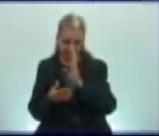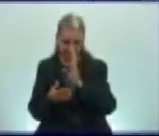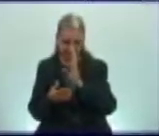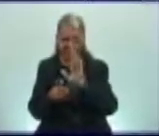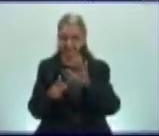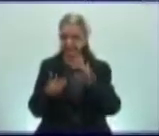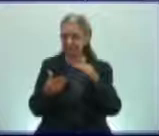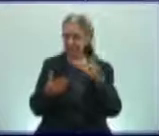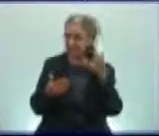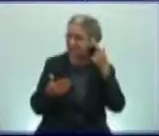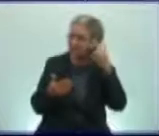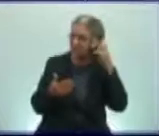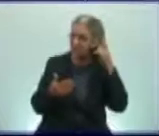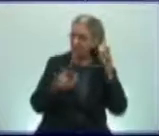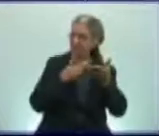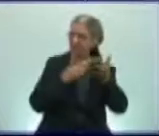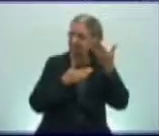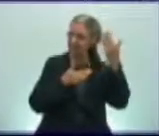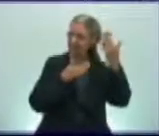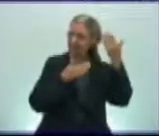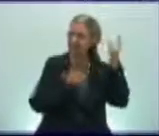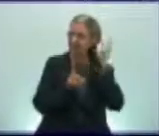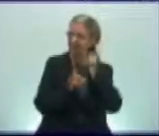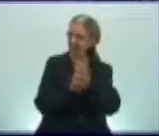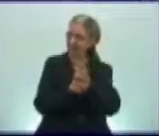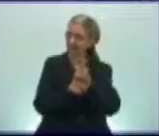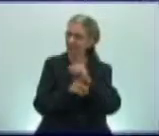que al inicio del encuentro recordamos?